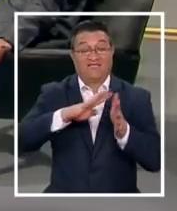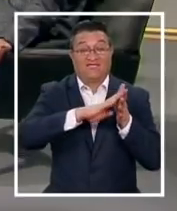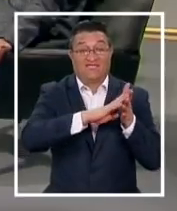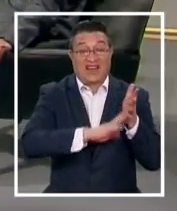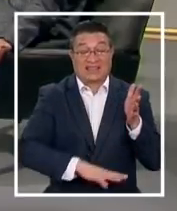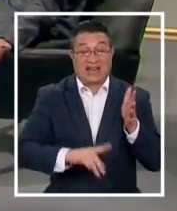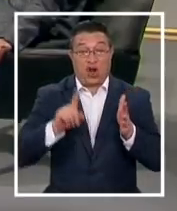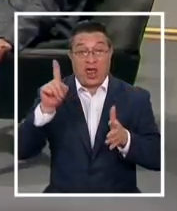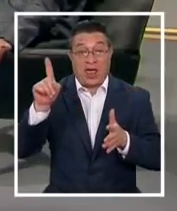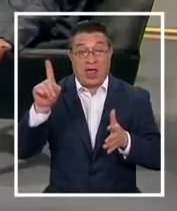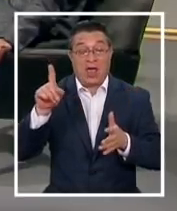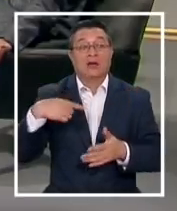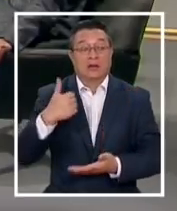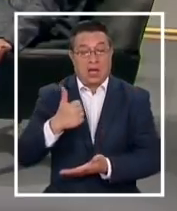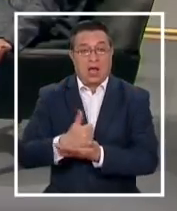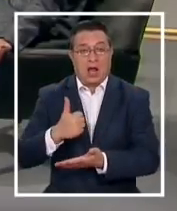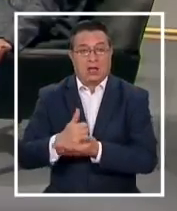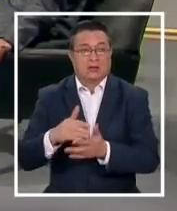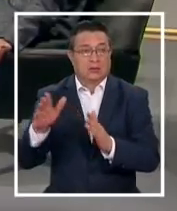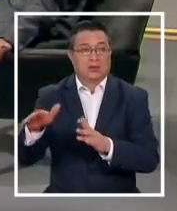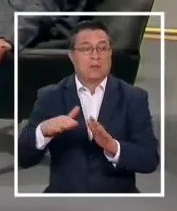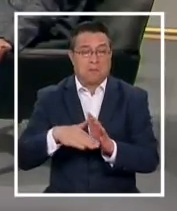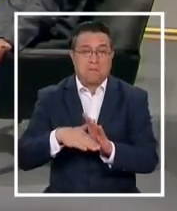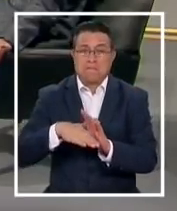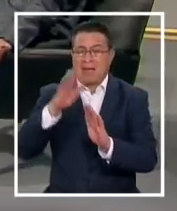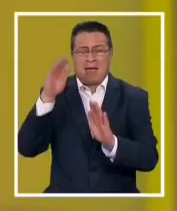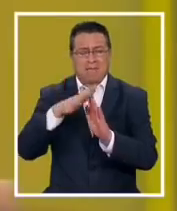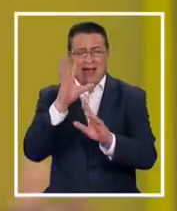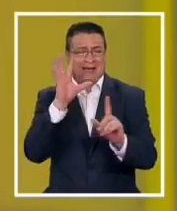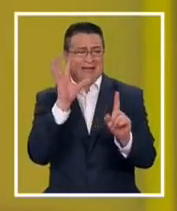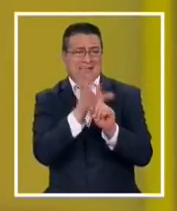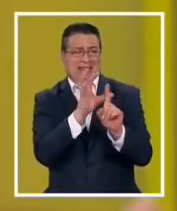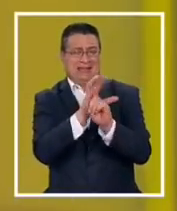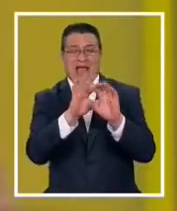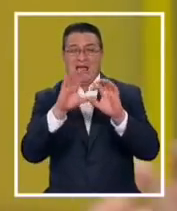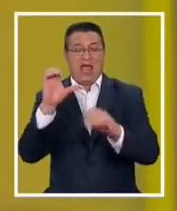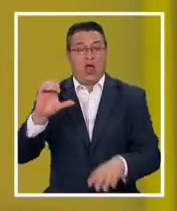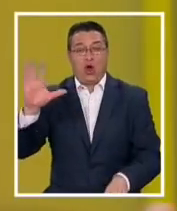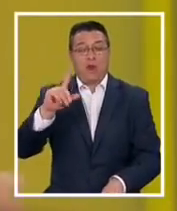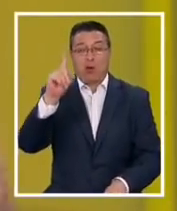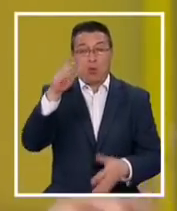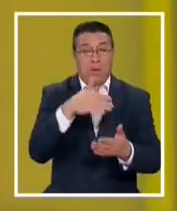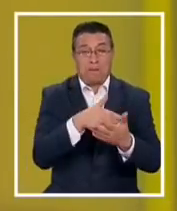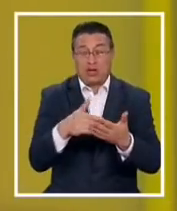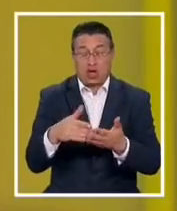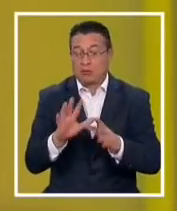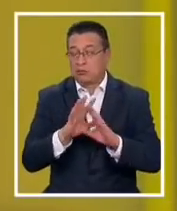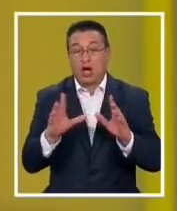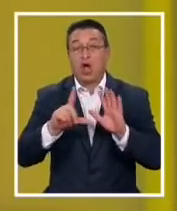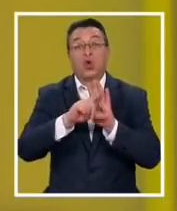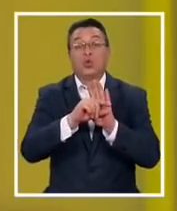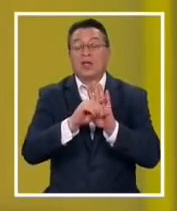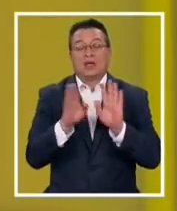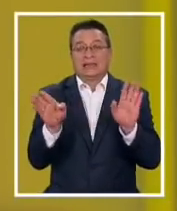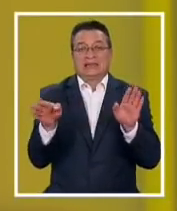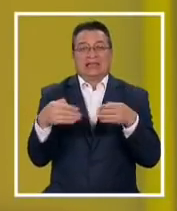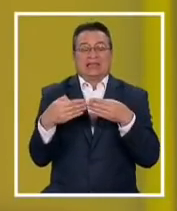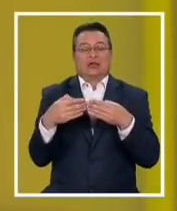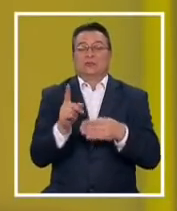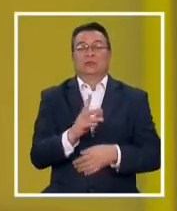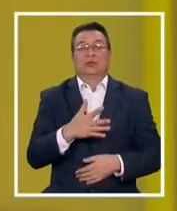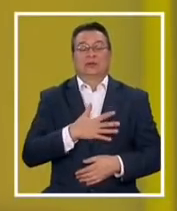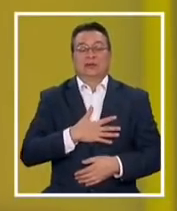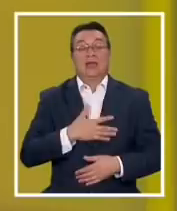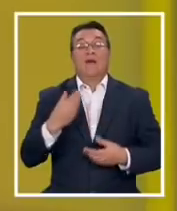Colau, una de las alcaldesas más que tenía más seguidores de toda Europa, tenía 1,000,000 de seguidores, cerró su cuenta de Twitter porque quiere hacer buena